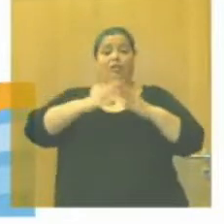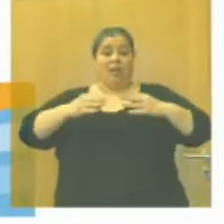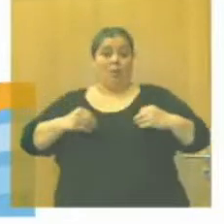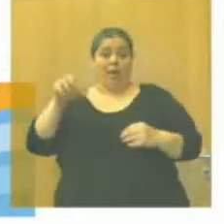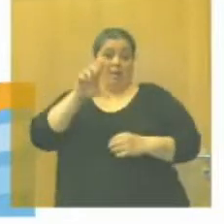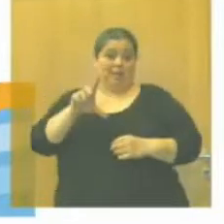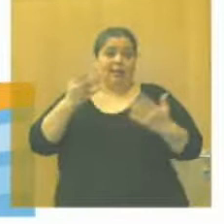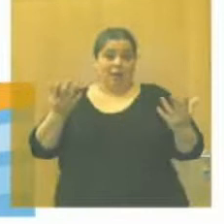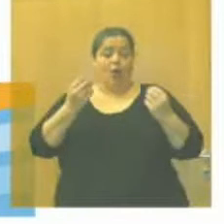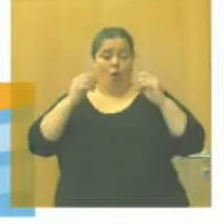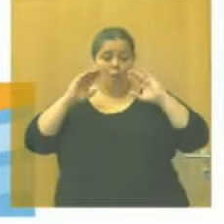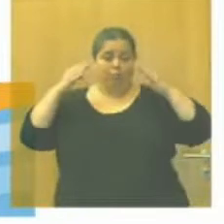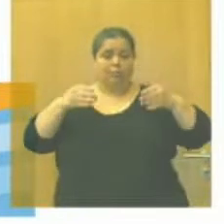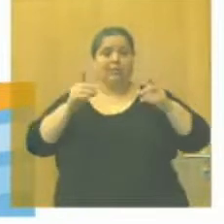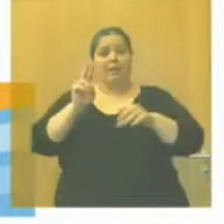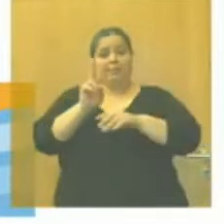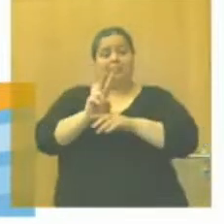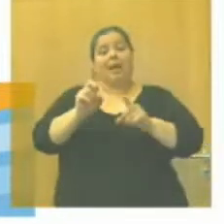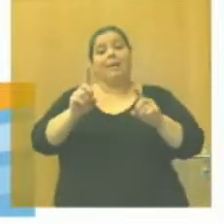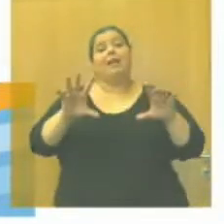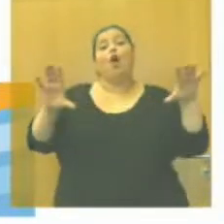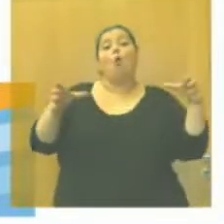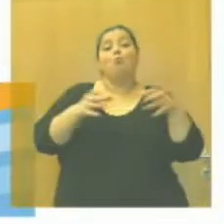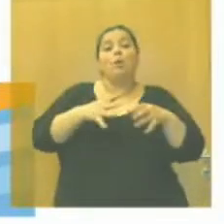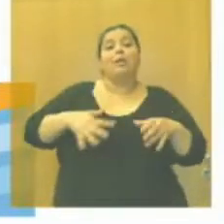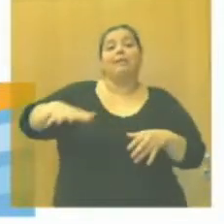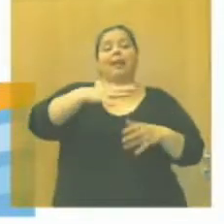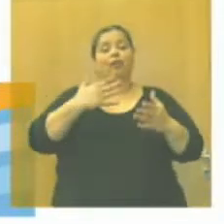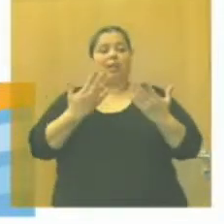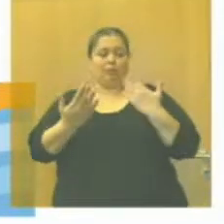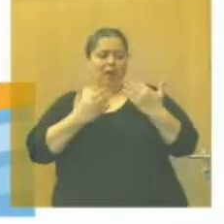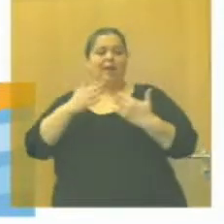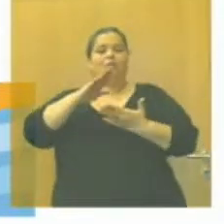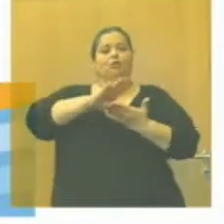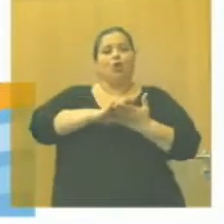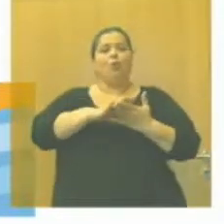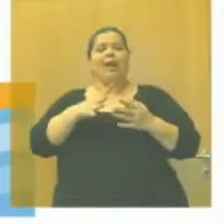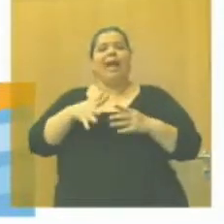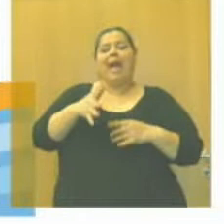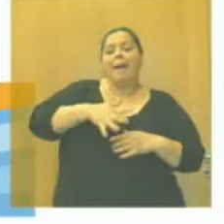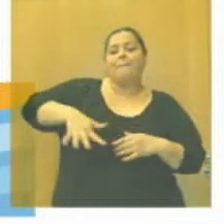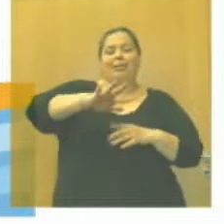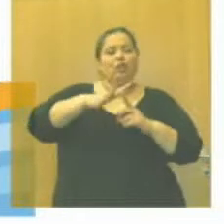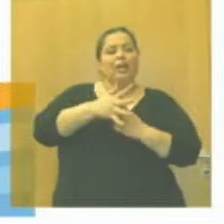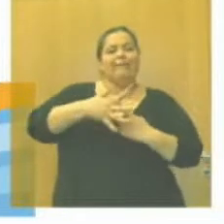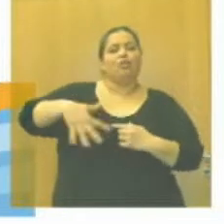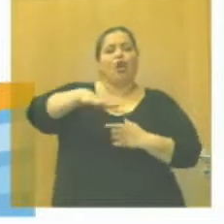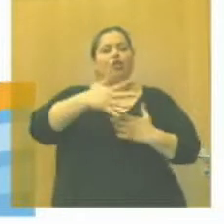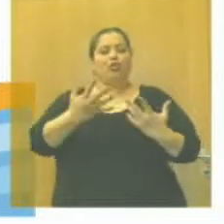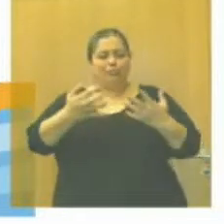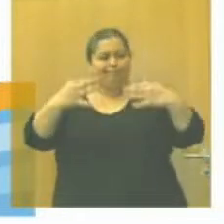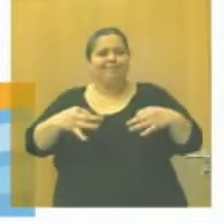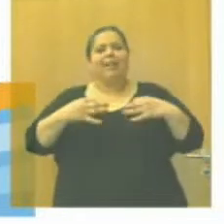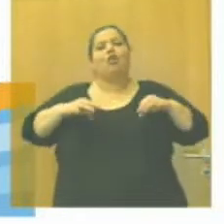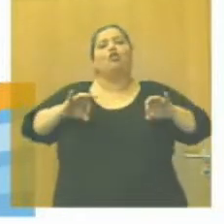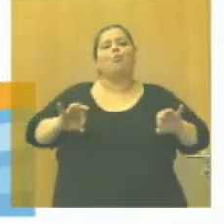nivel comunitario, estamos hablando de espacios amigables, el entorno construido con los, un entorno